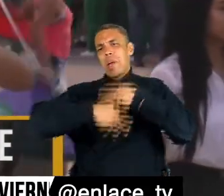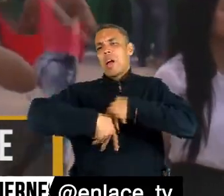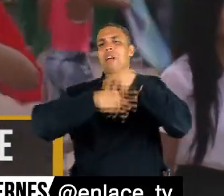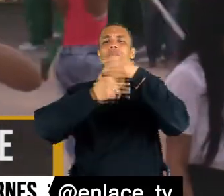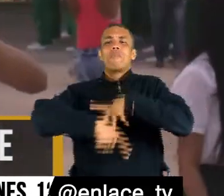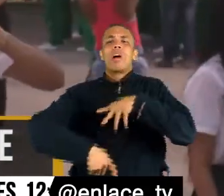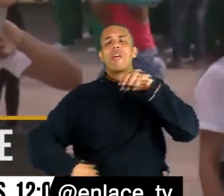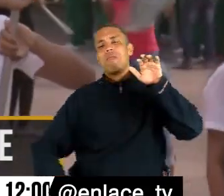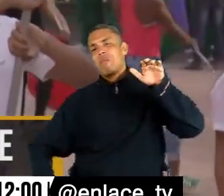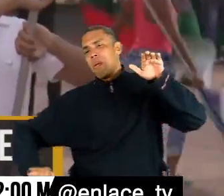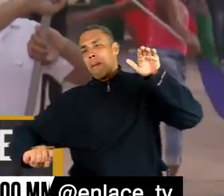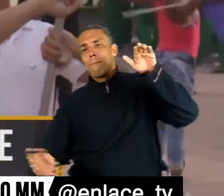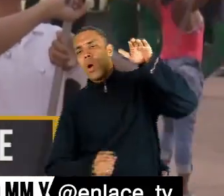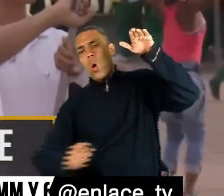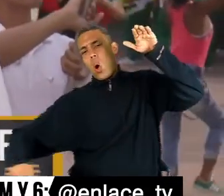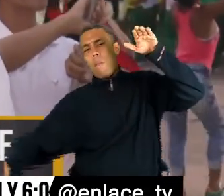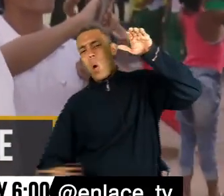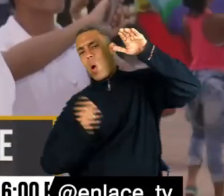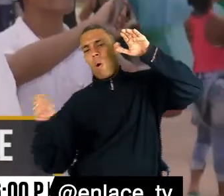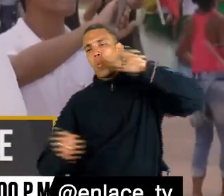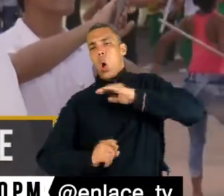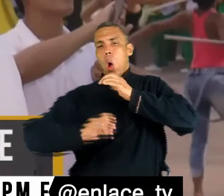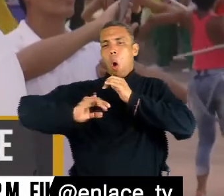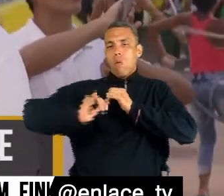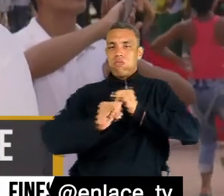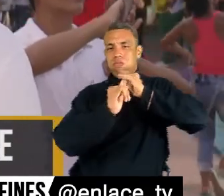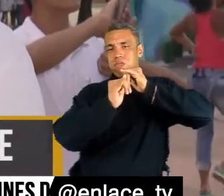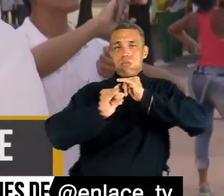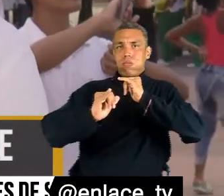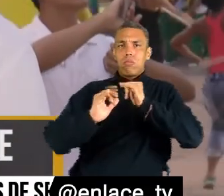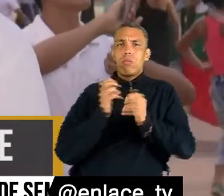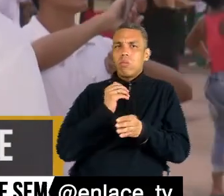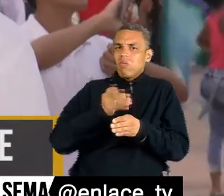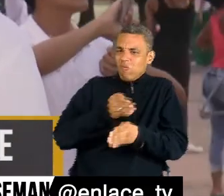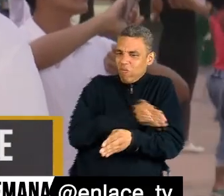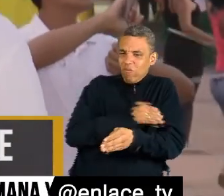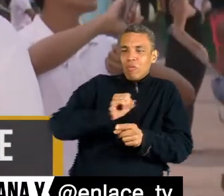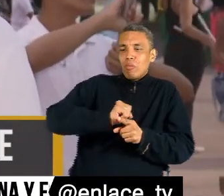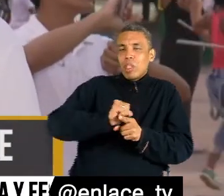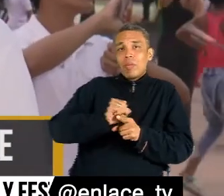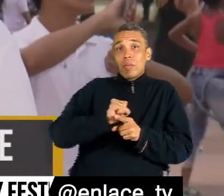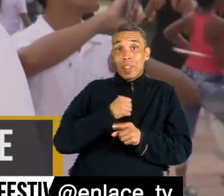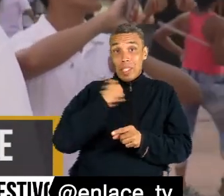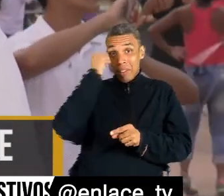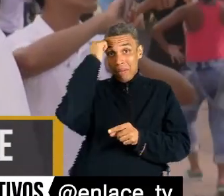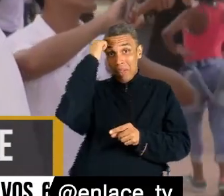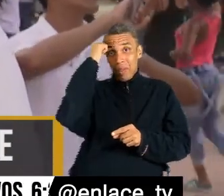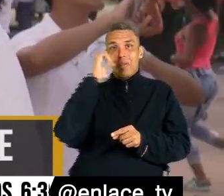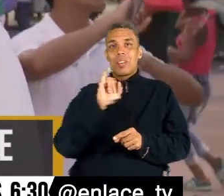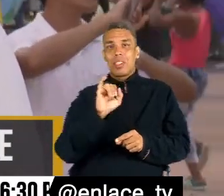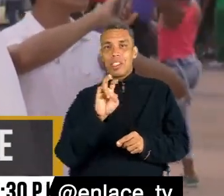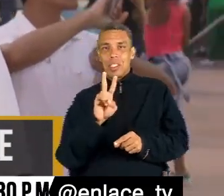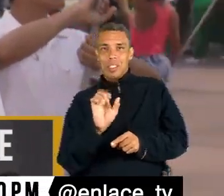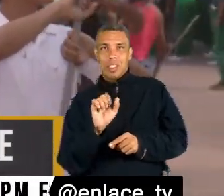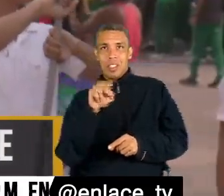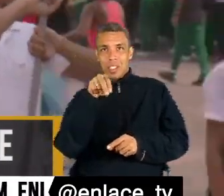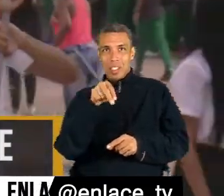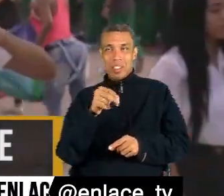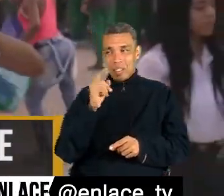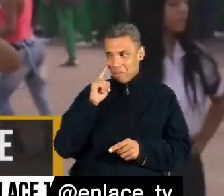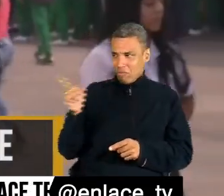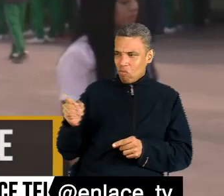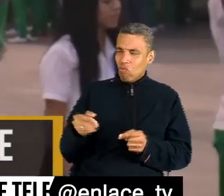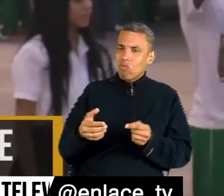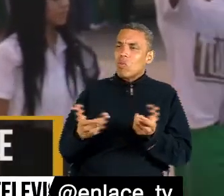Iván Serrano, quien nos va a contar cómo se preparan, Iván. A ver, buenas noches. Este año la banda